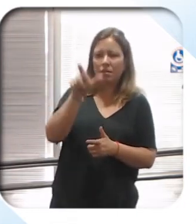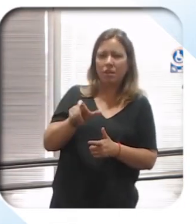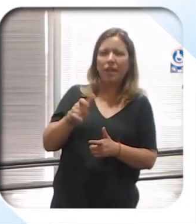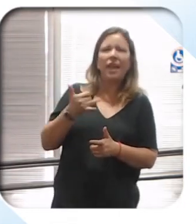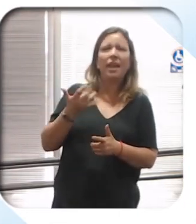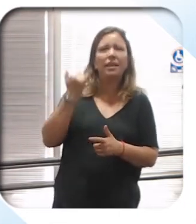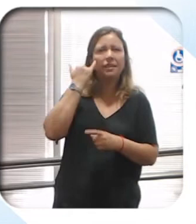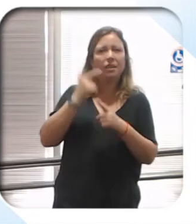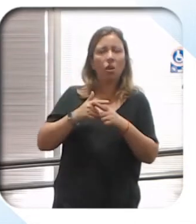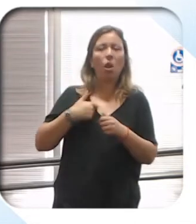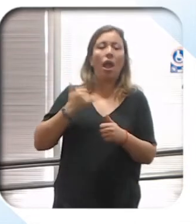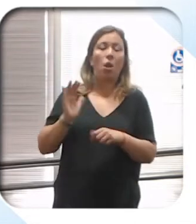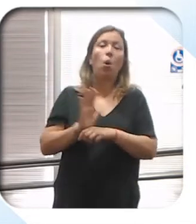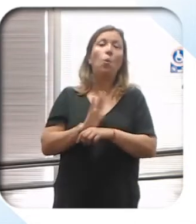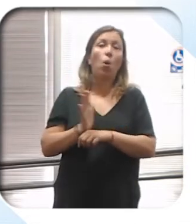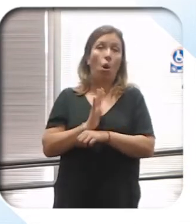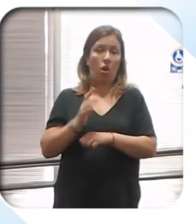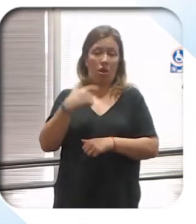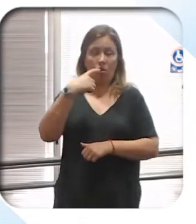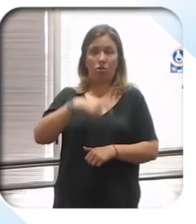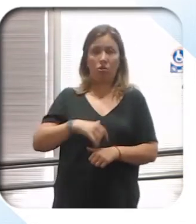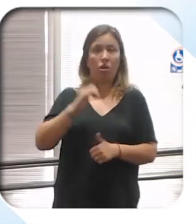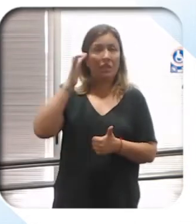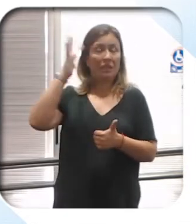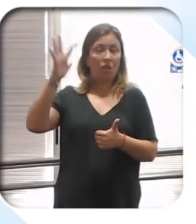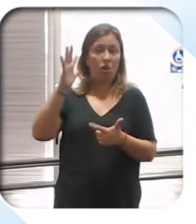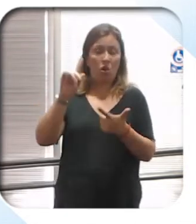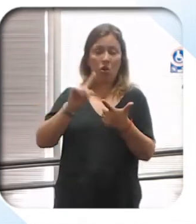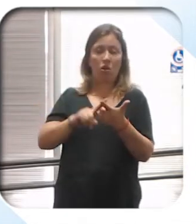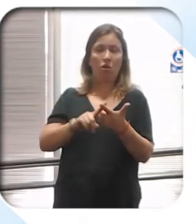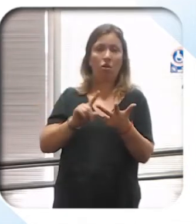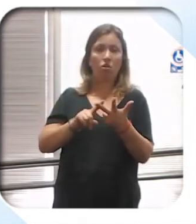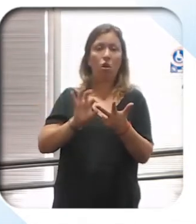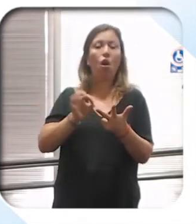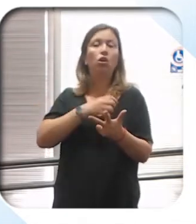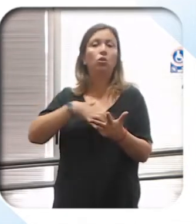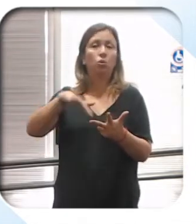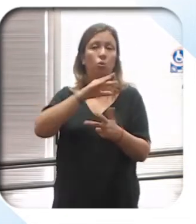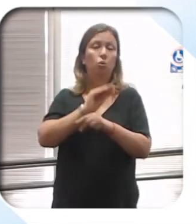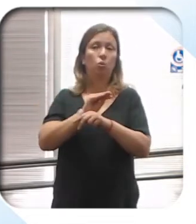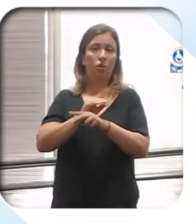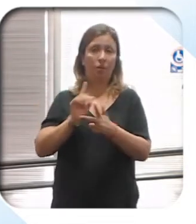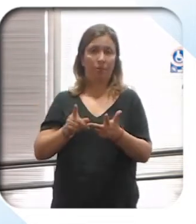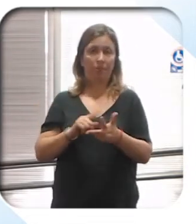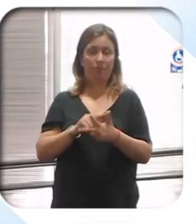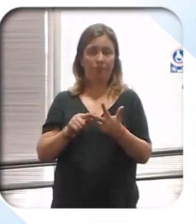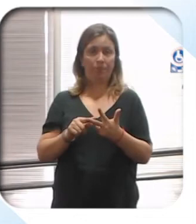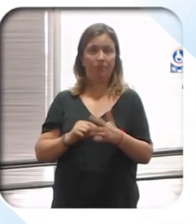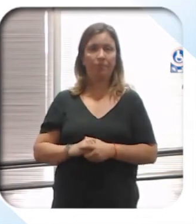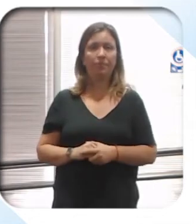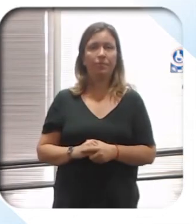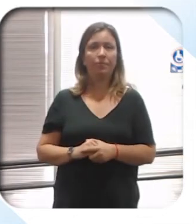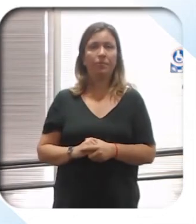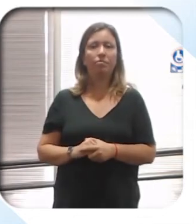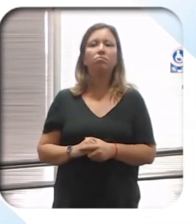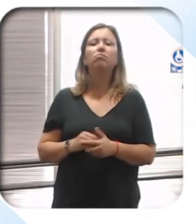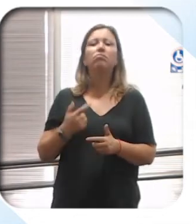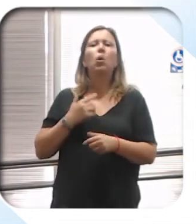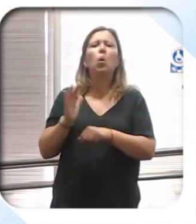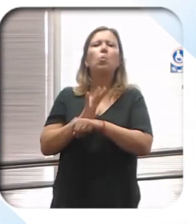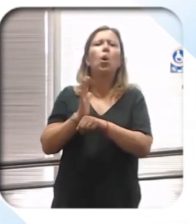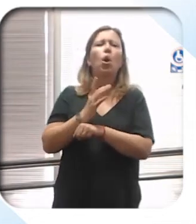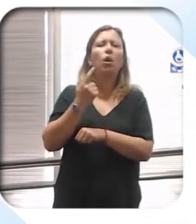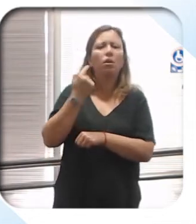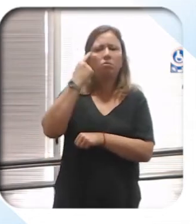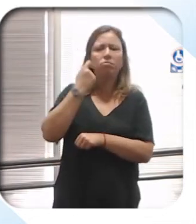encontrar? Biológicos, psicológicos y socioculturales. ¿Qué componentes